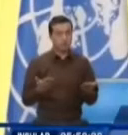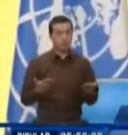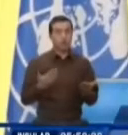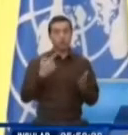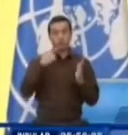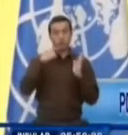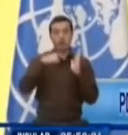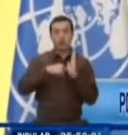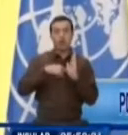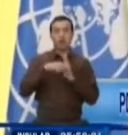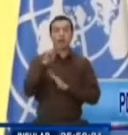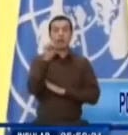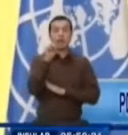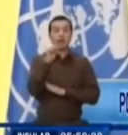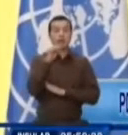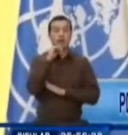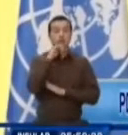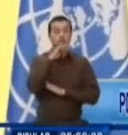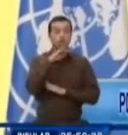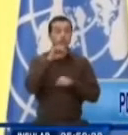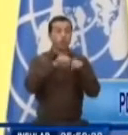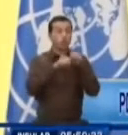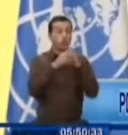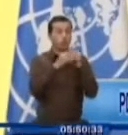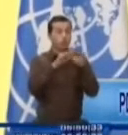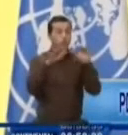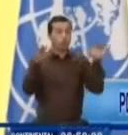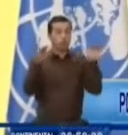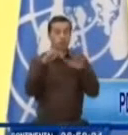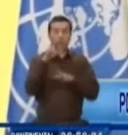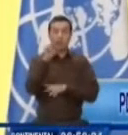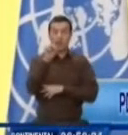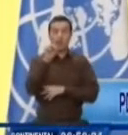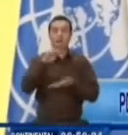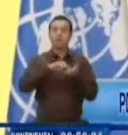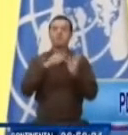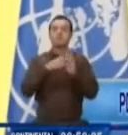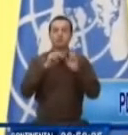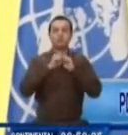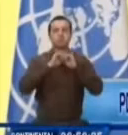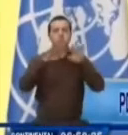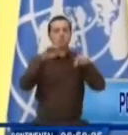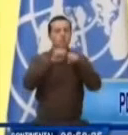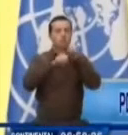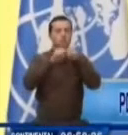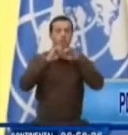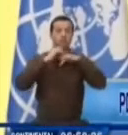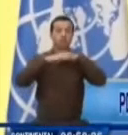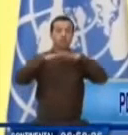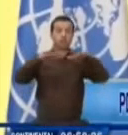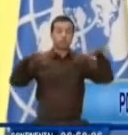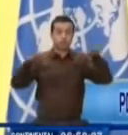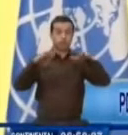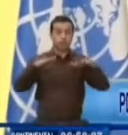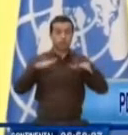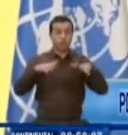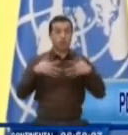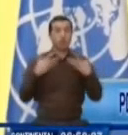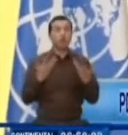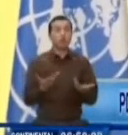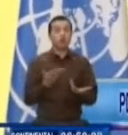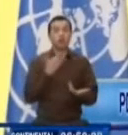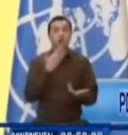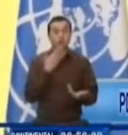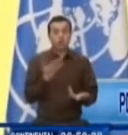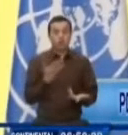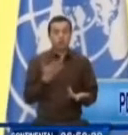por sus siglas en español. N son las emisiones que pudiendo ser realizadas no son emitidas, o las